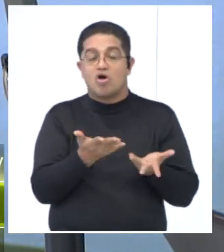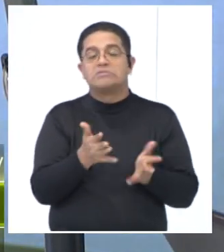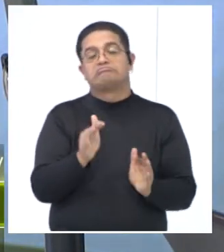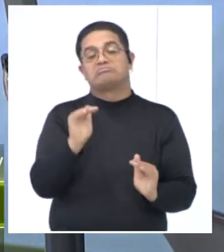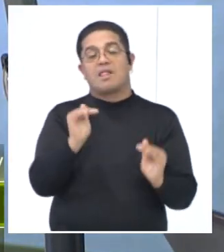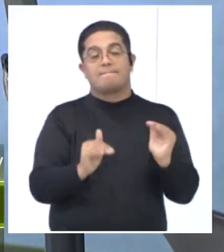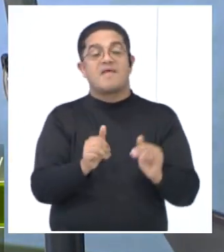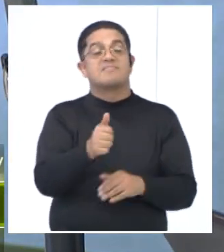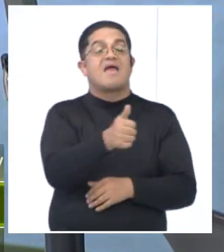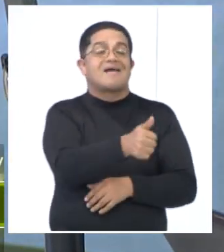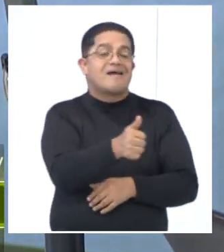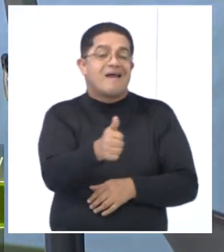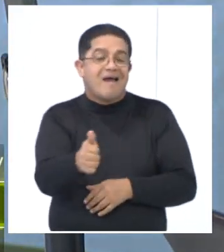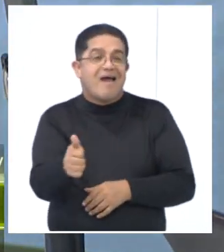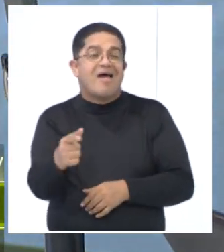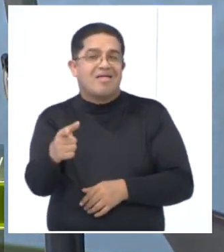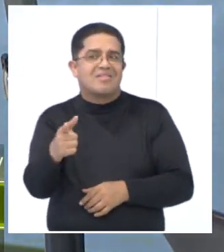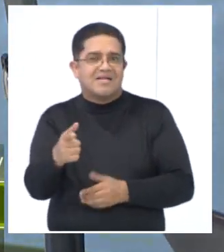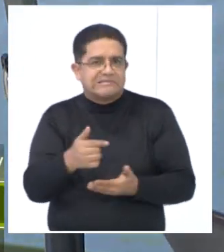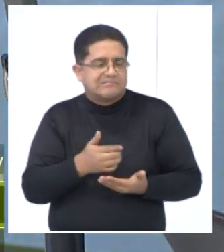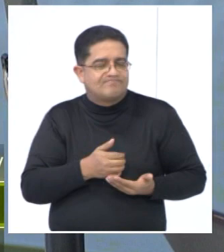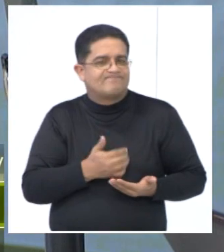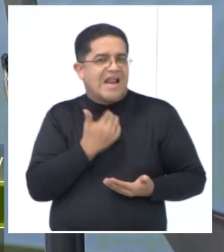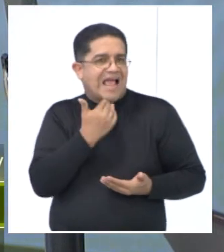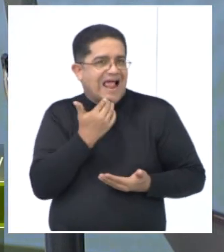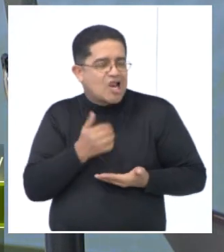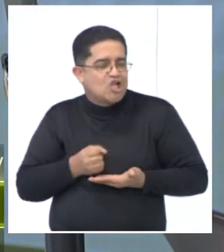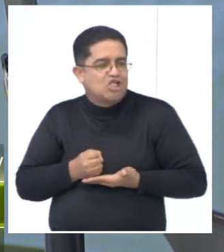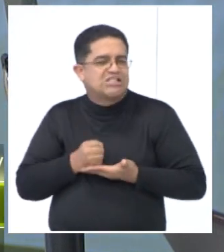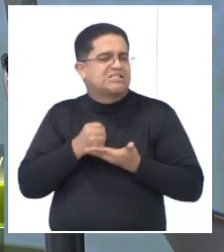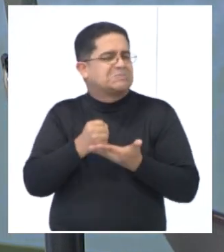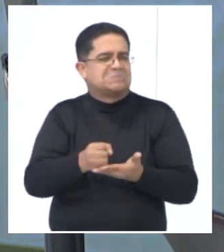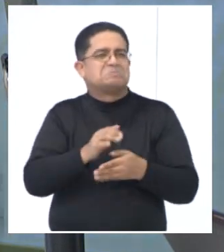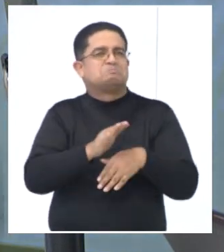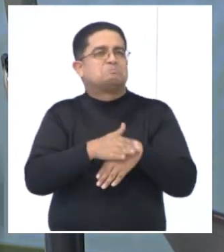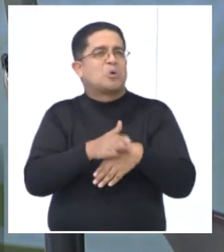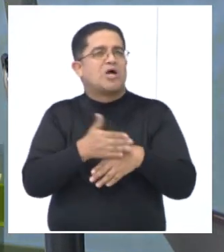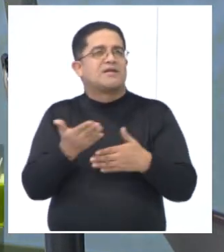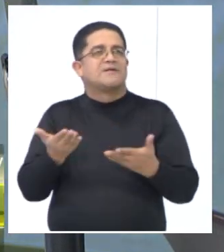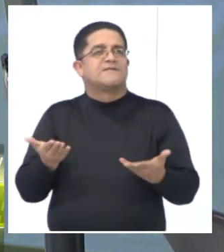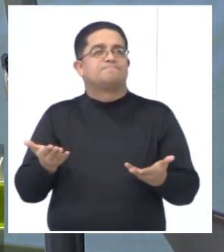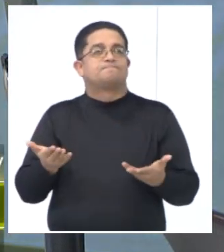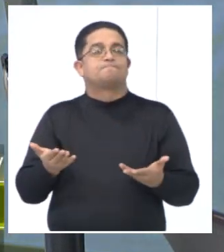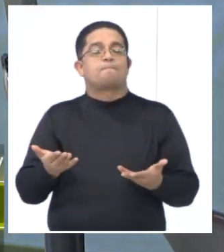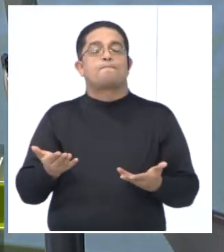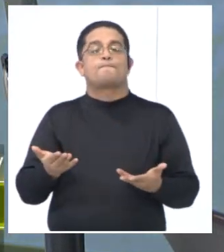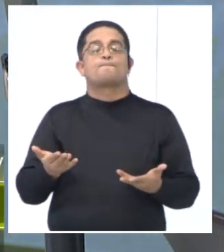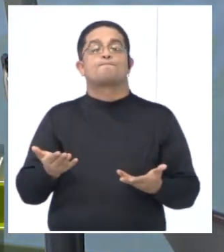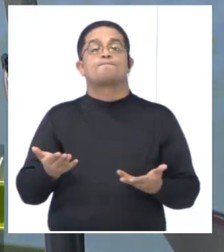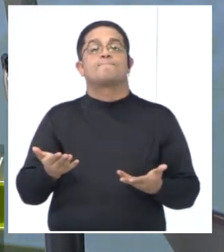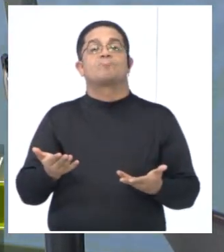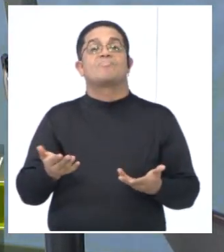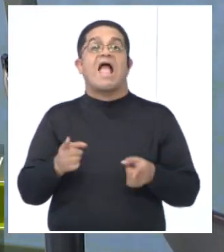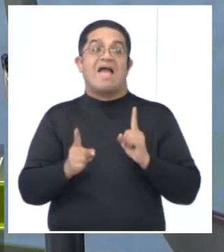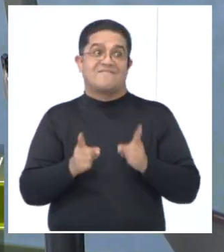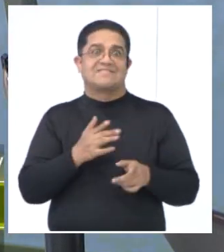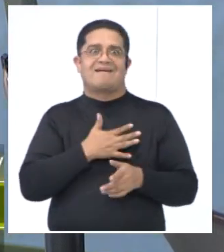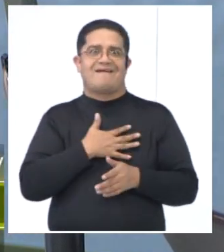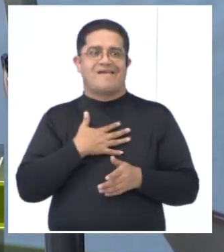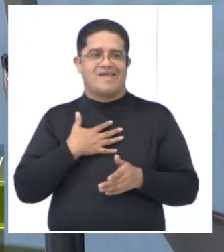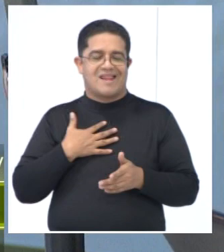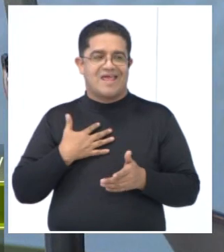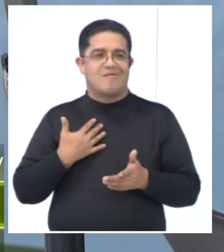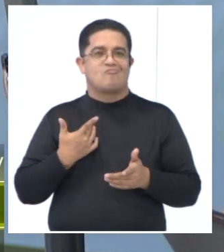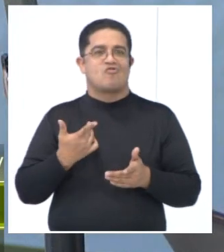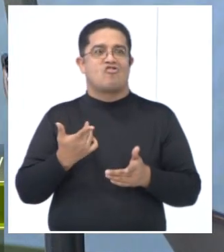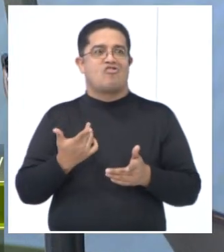área ponga, digamos, su granito de arena. Porque hay una sensación de veces querer encajar y se